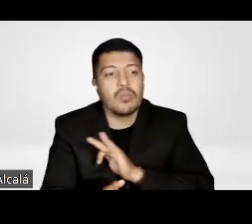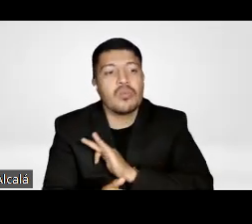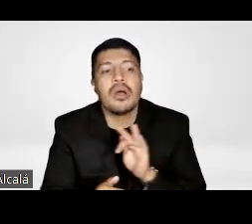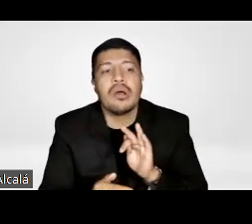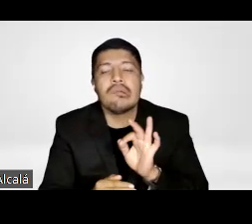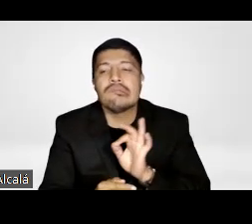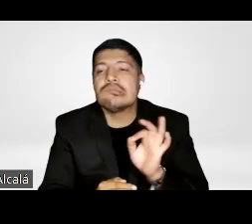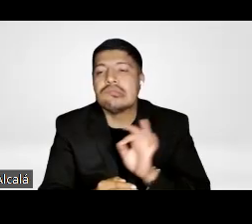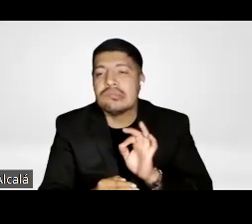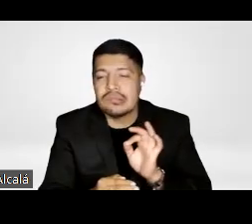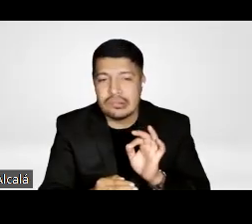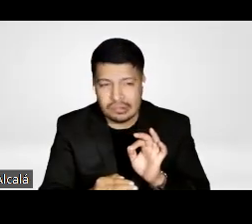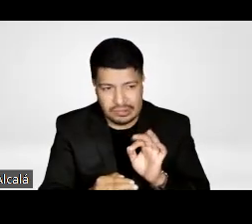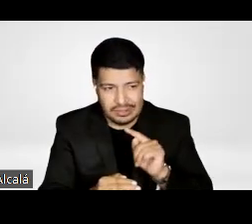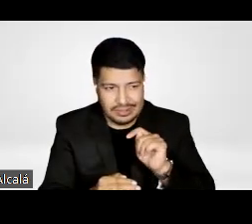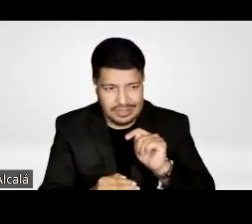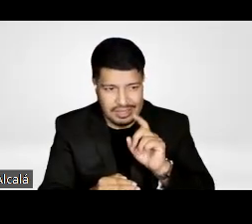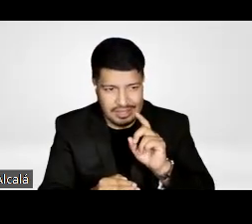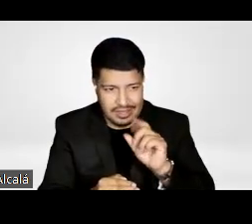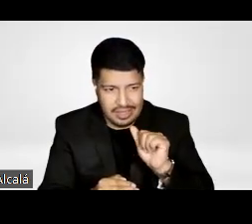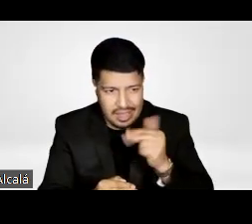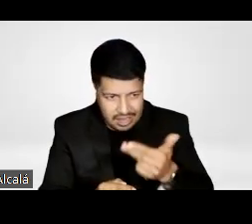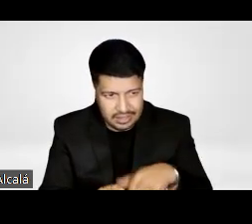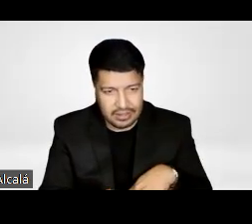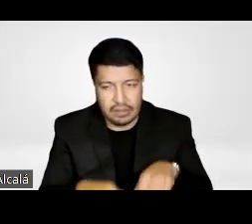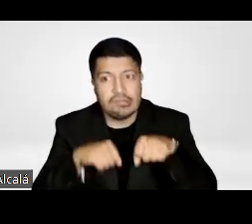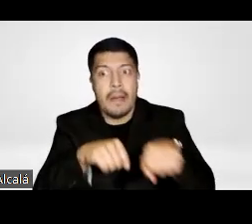una vez más, retraso en el desarrollo y epilepsia.